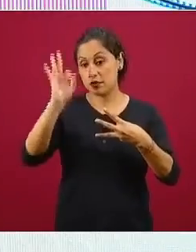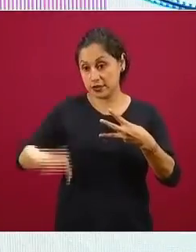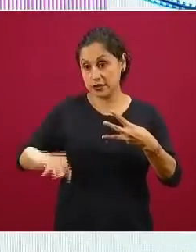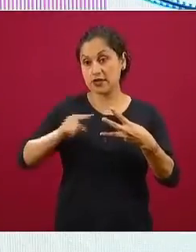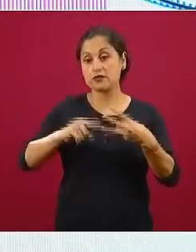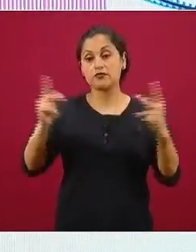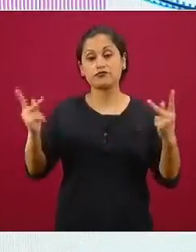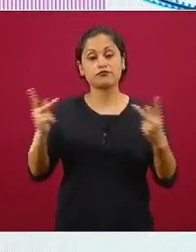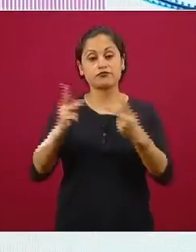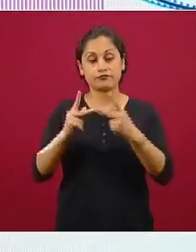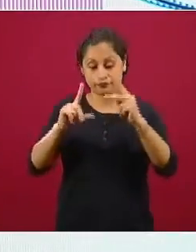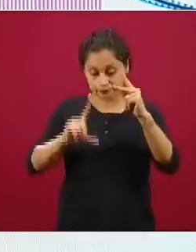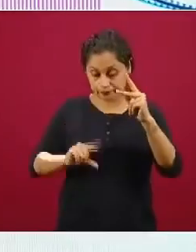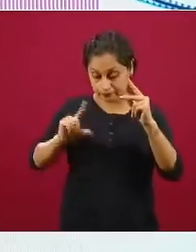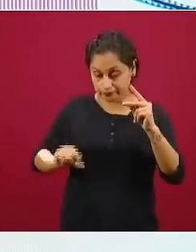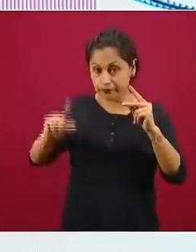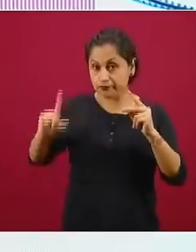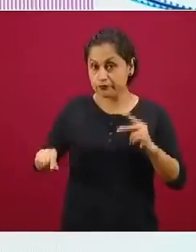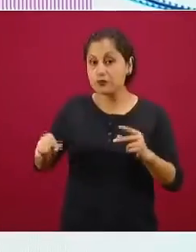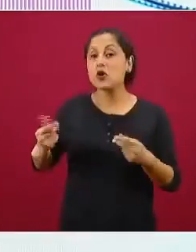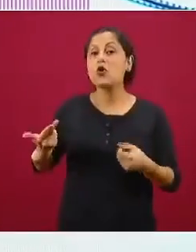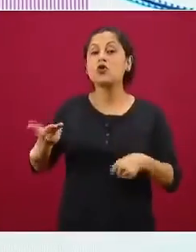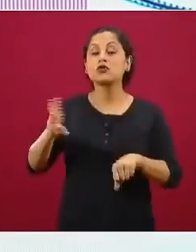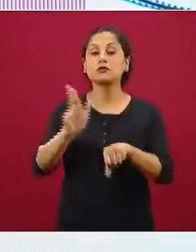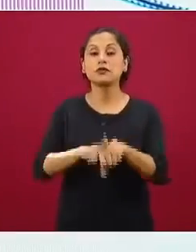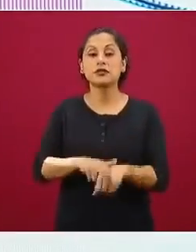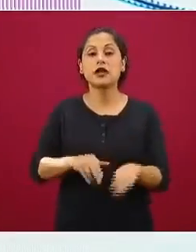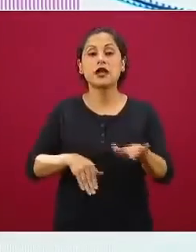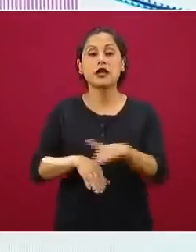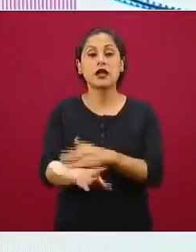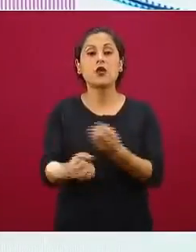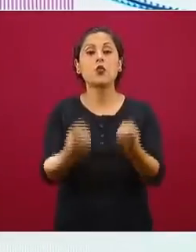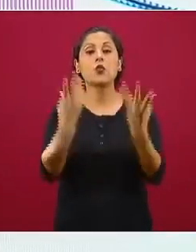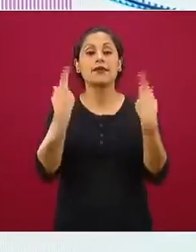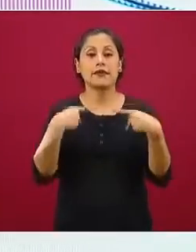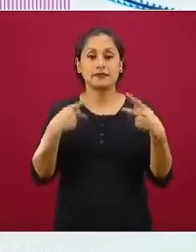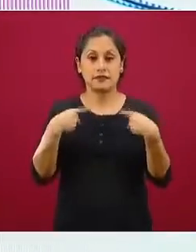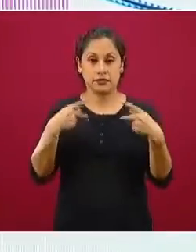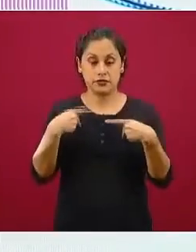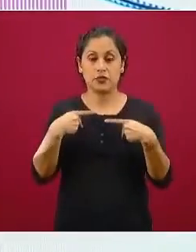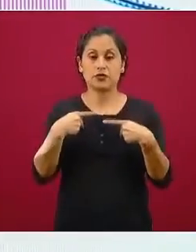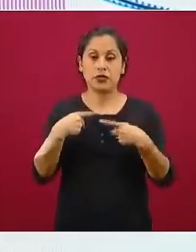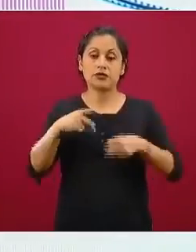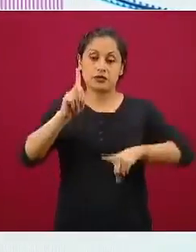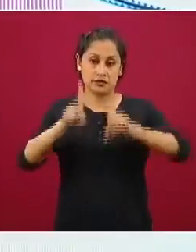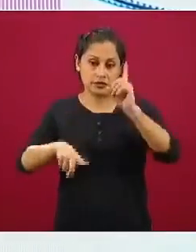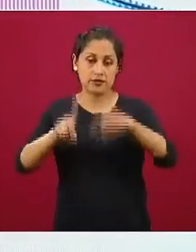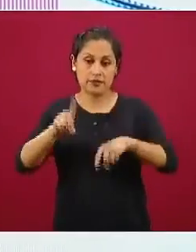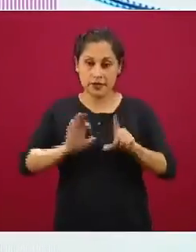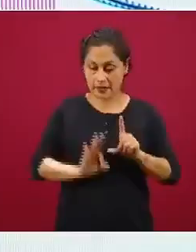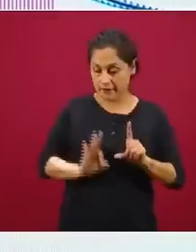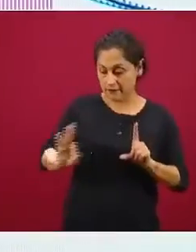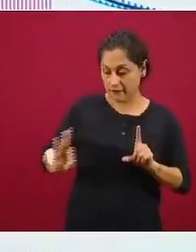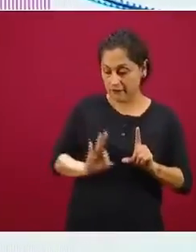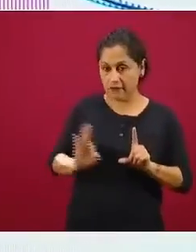las hospitalizaciones, las personas hospitalizadas observadas en cada una de las fechas correspondientes. Por ejemplo,